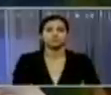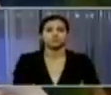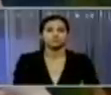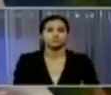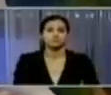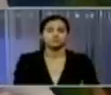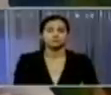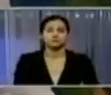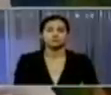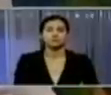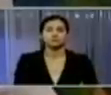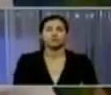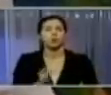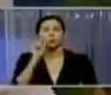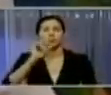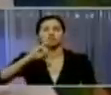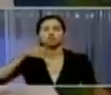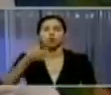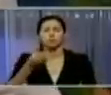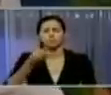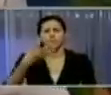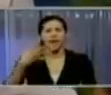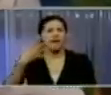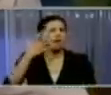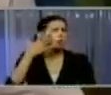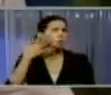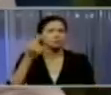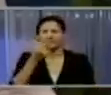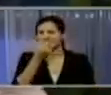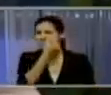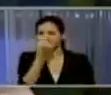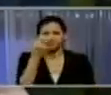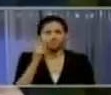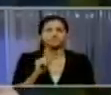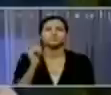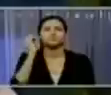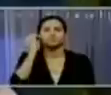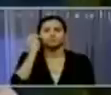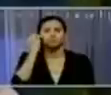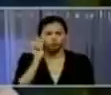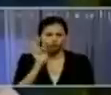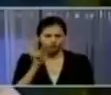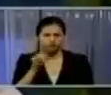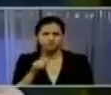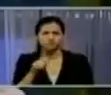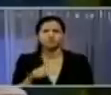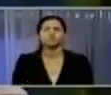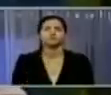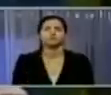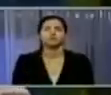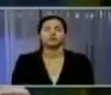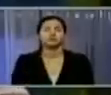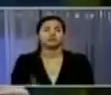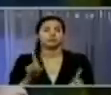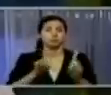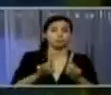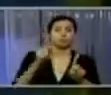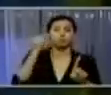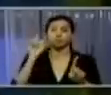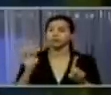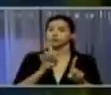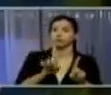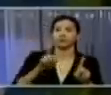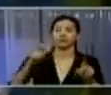John Kerry, ustedes lo vieron, ¿verdad? Y nuestra canciller, que salió con